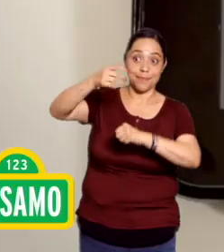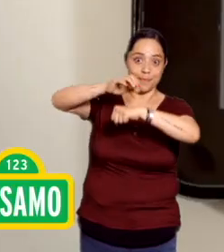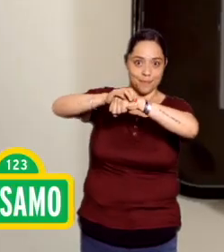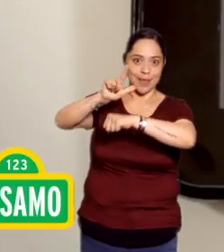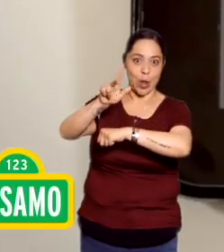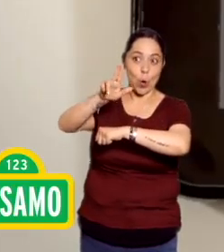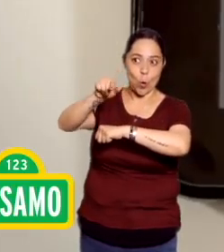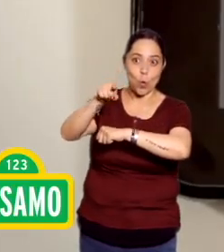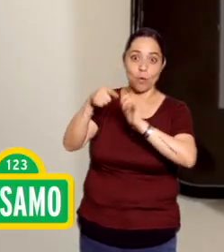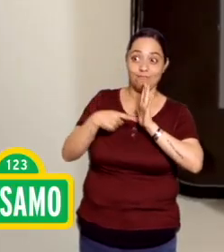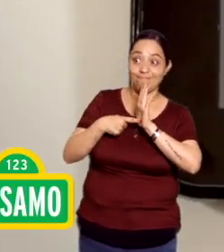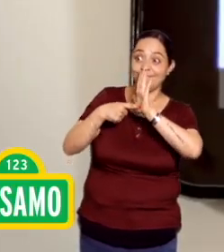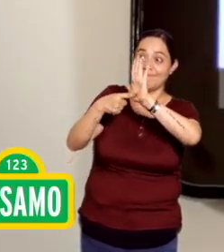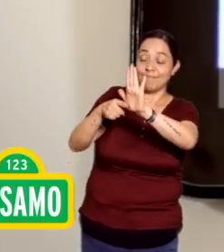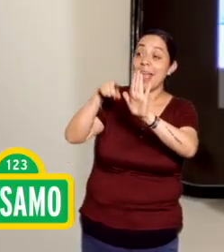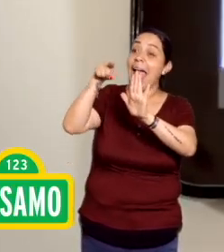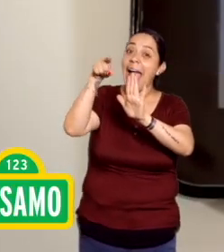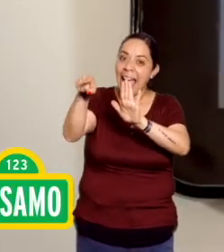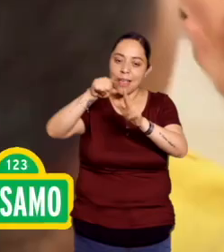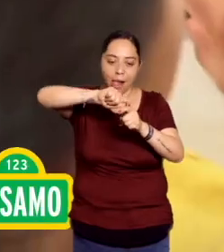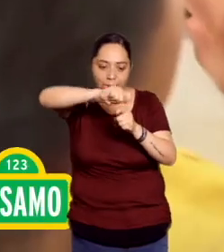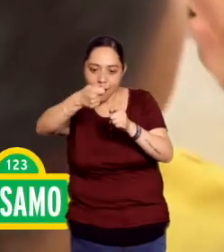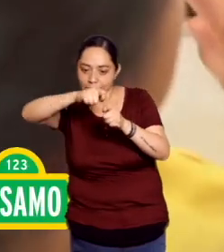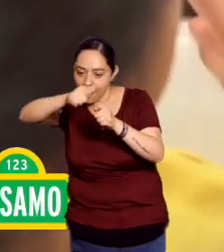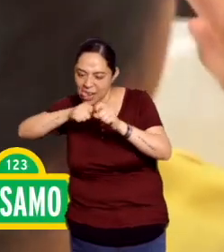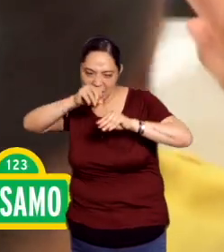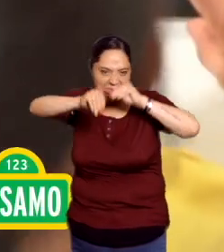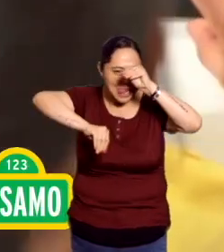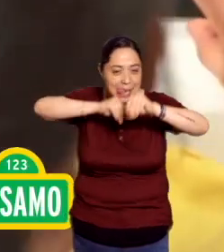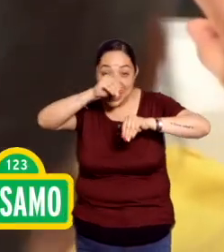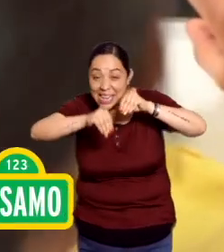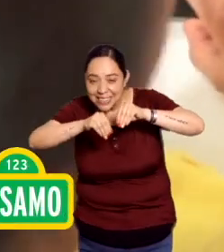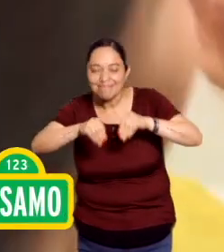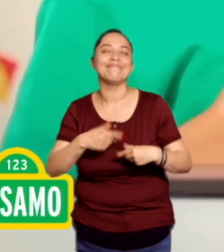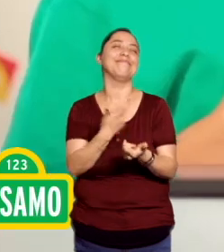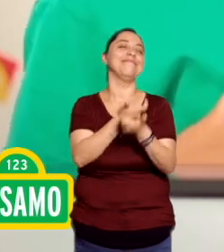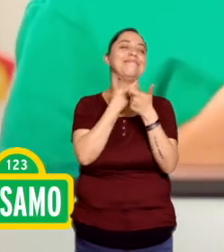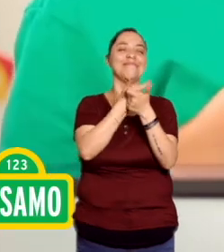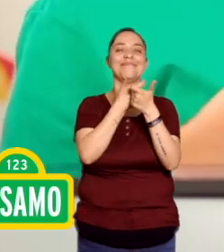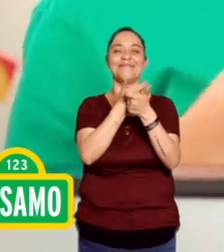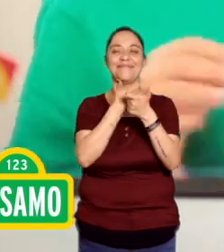Le mostré a mi amiga Lu y ella hizo un banana monstruo.